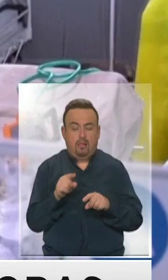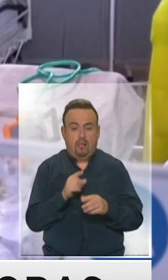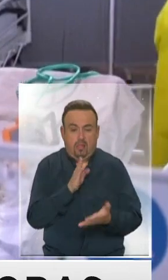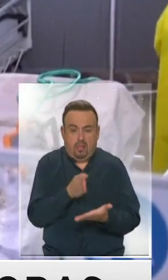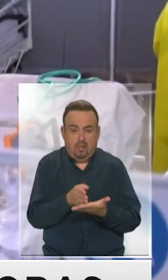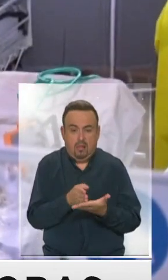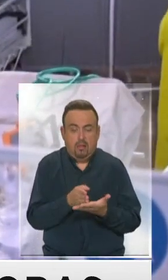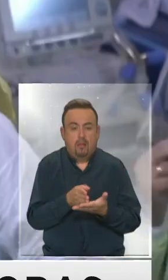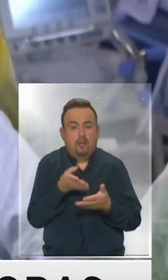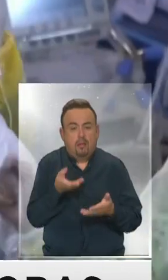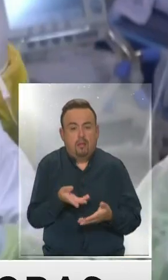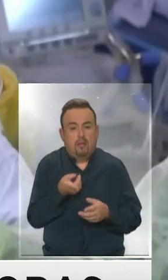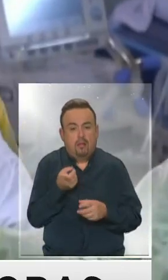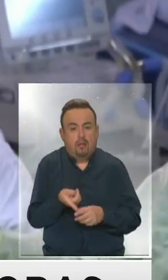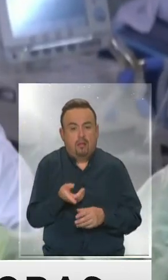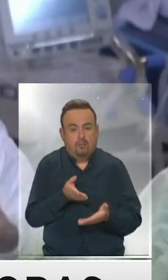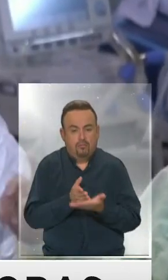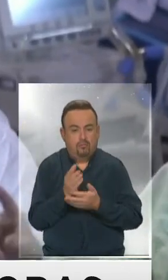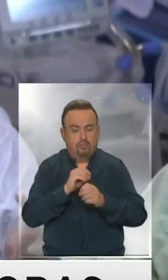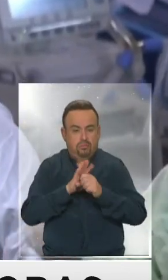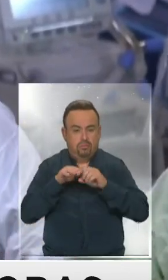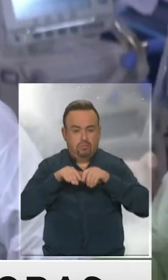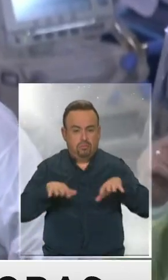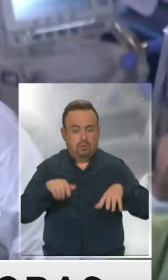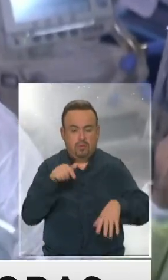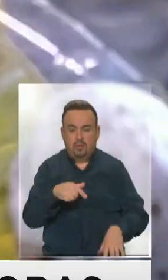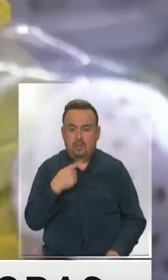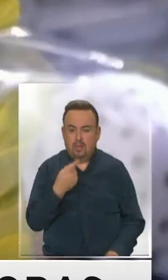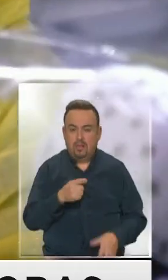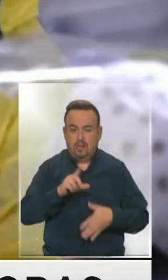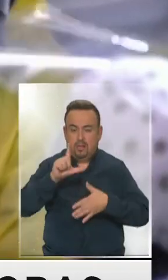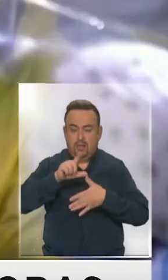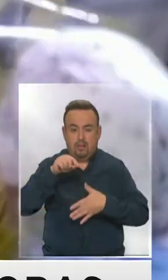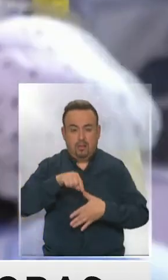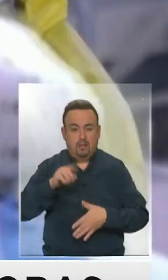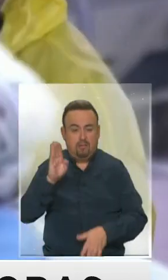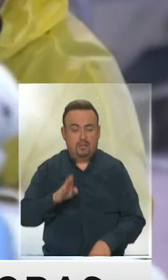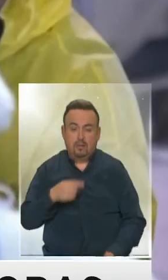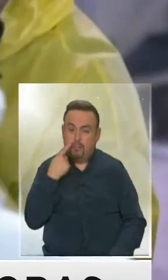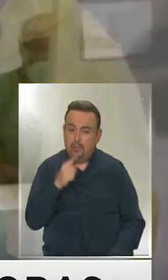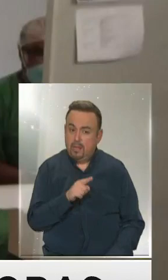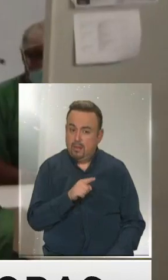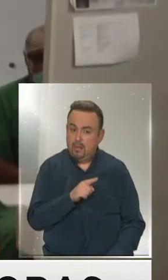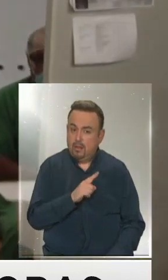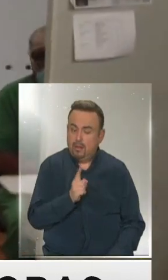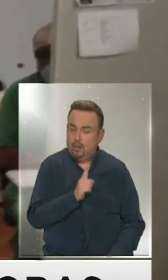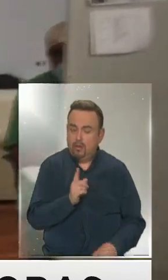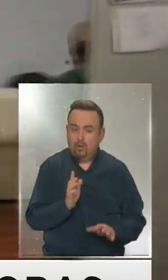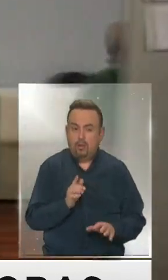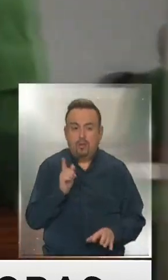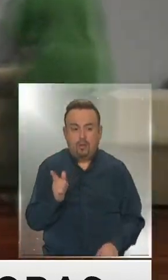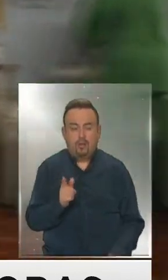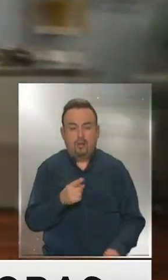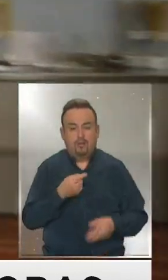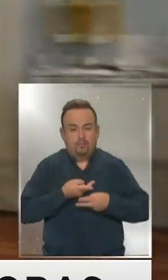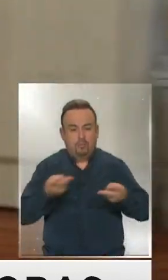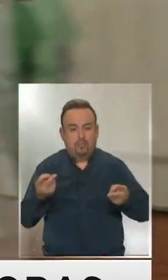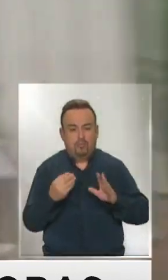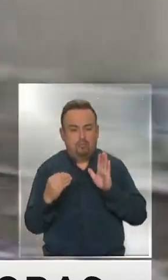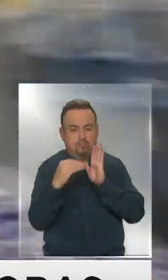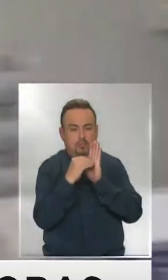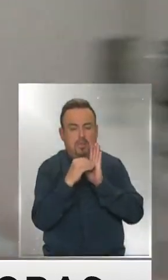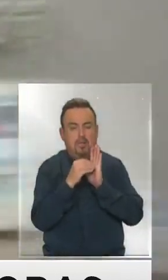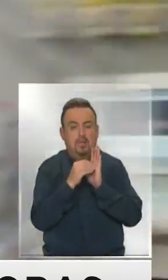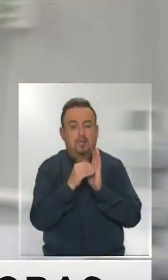medidas que se han adoptado desde el inicio de la pandemia en el país latinoamericano sin embargo y no contento con eso en el encabezado de este